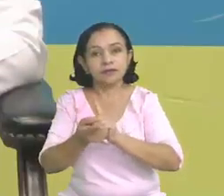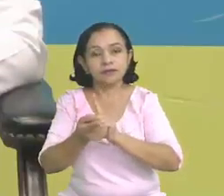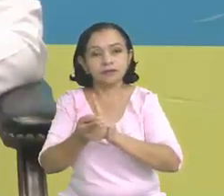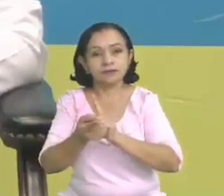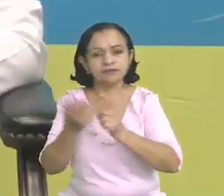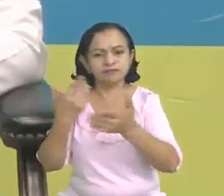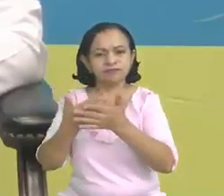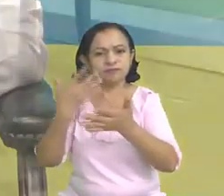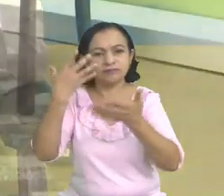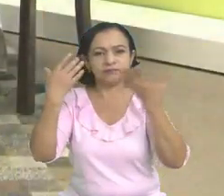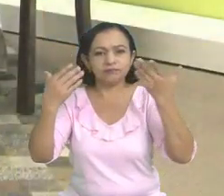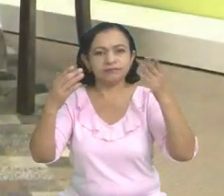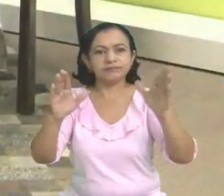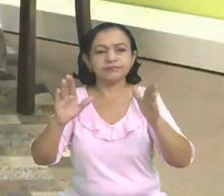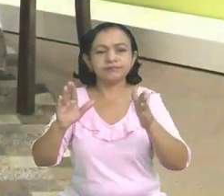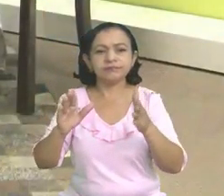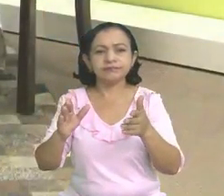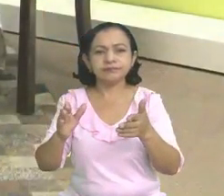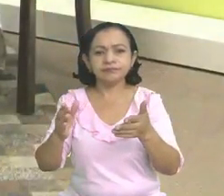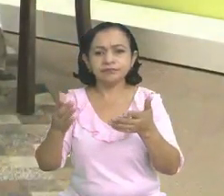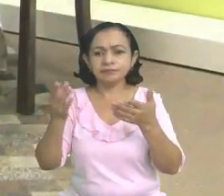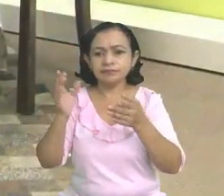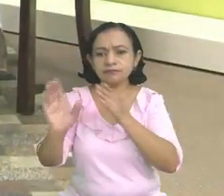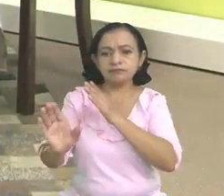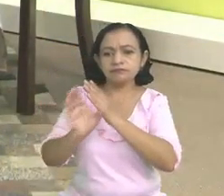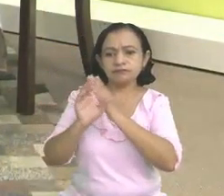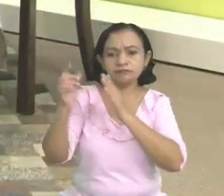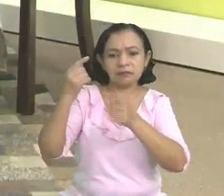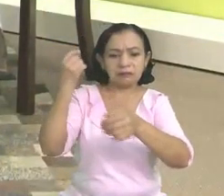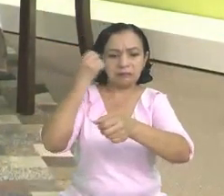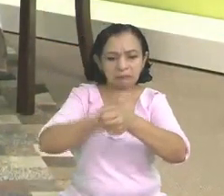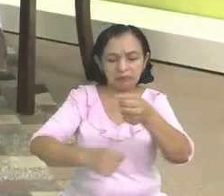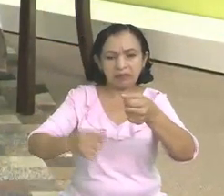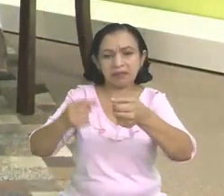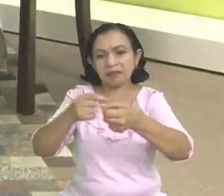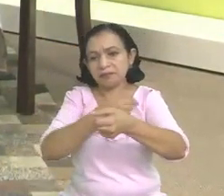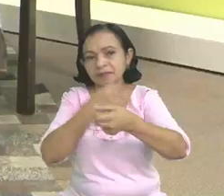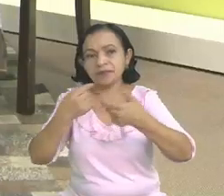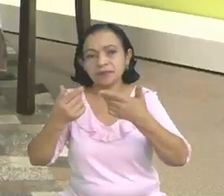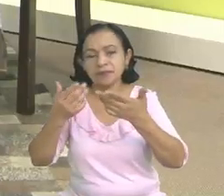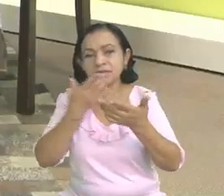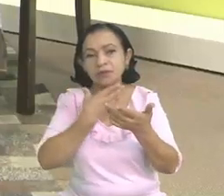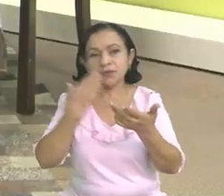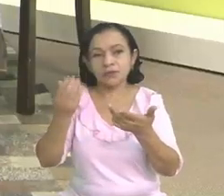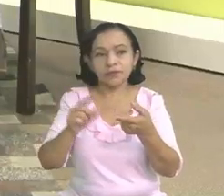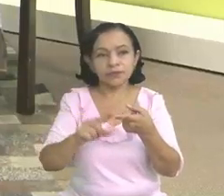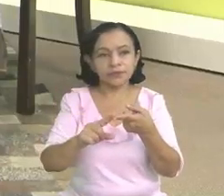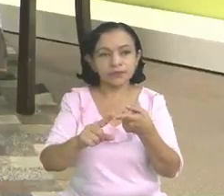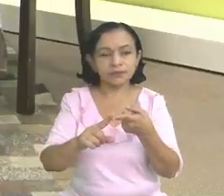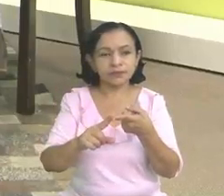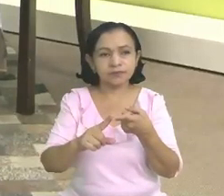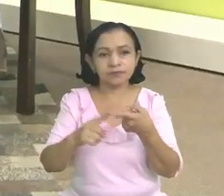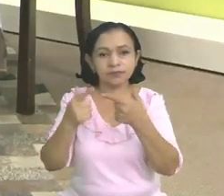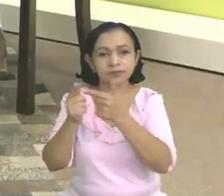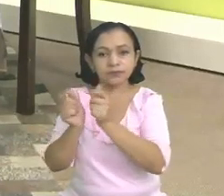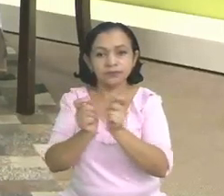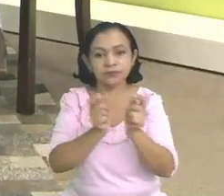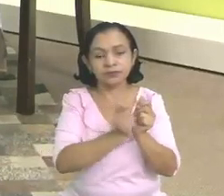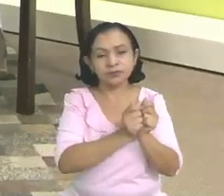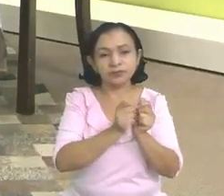agresividades evidentes. Estas autolesiones se pueden asociar también a la identificación del adolescente con grupos. Por ejemplo, los grupos